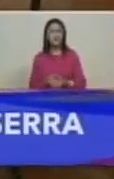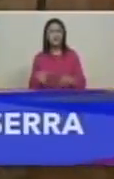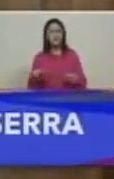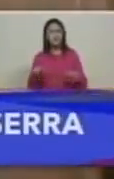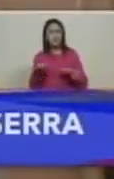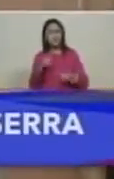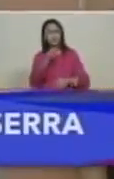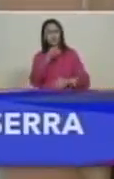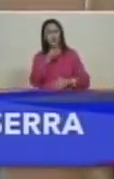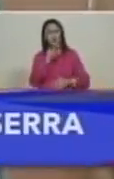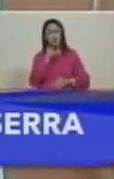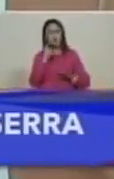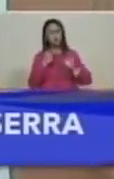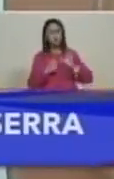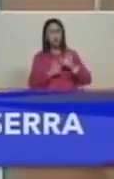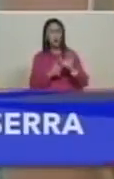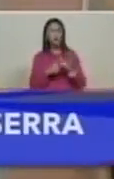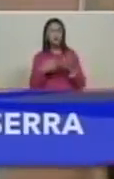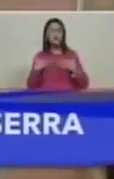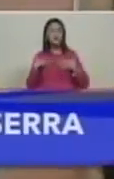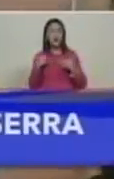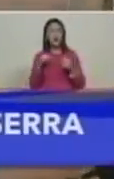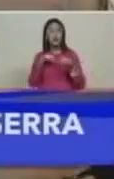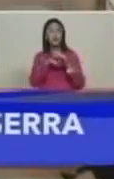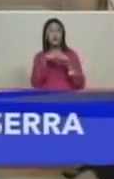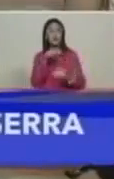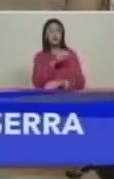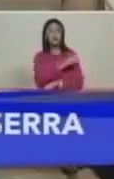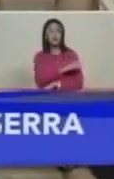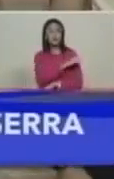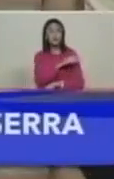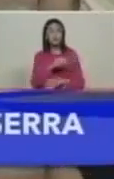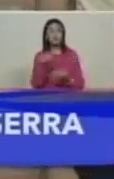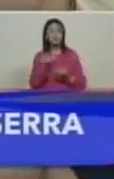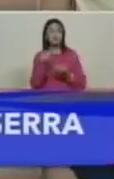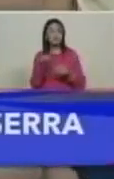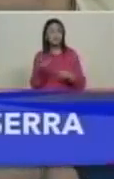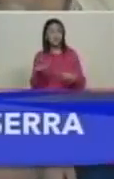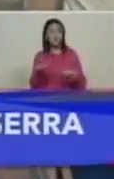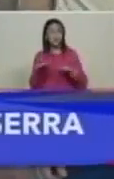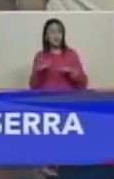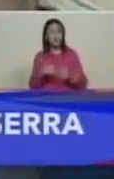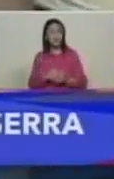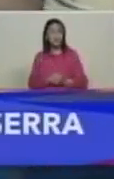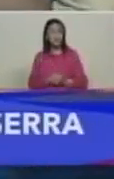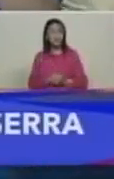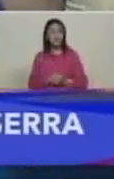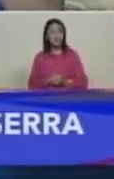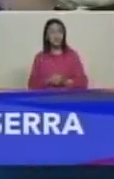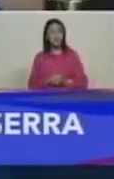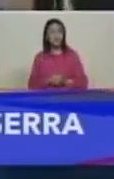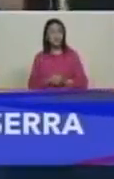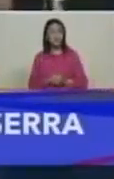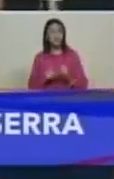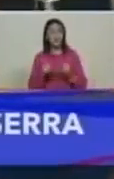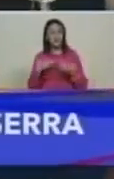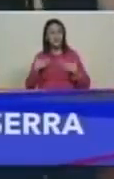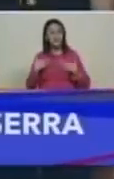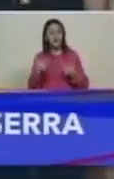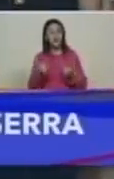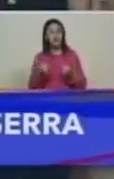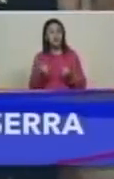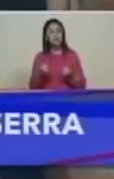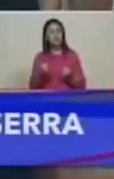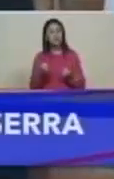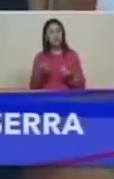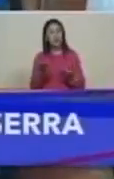entrar al puesto de salud, que es importante, esta extraordinaria instalación donde se está aplicando Salud va a la